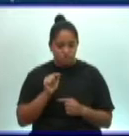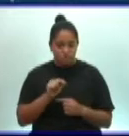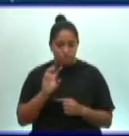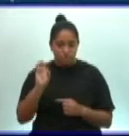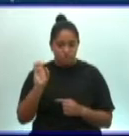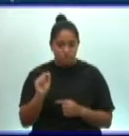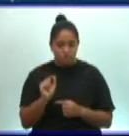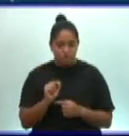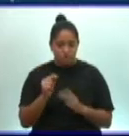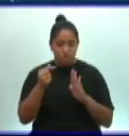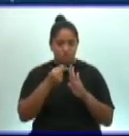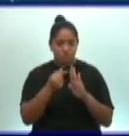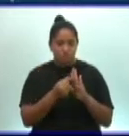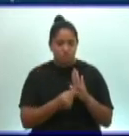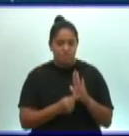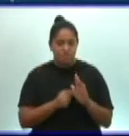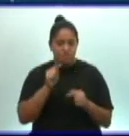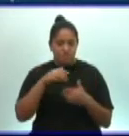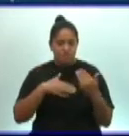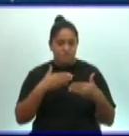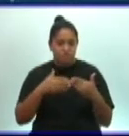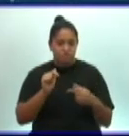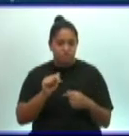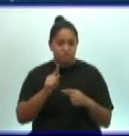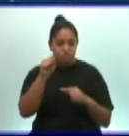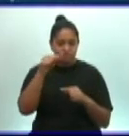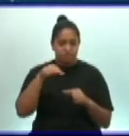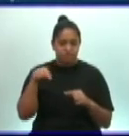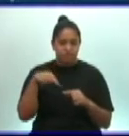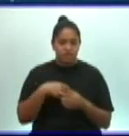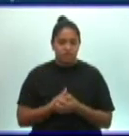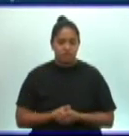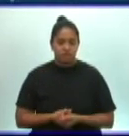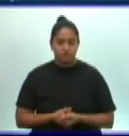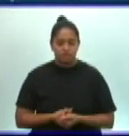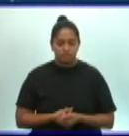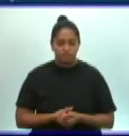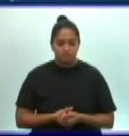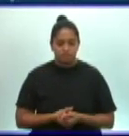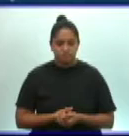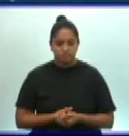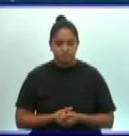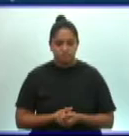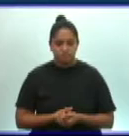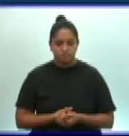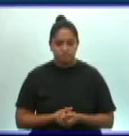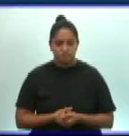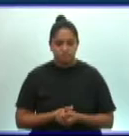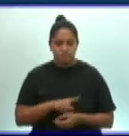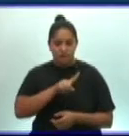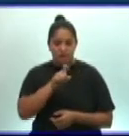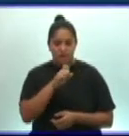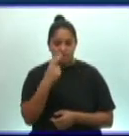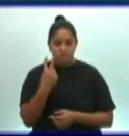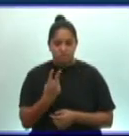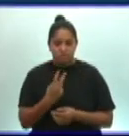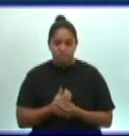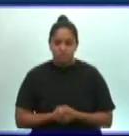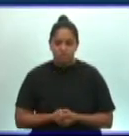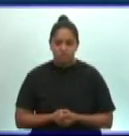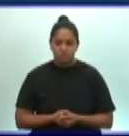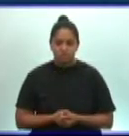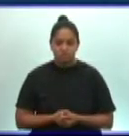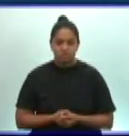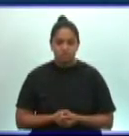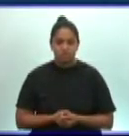que corresponde a los procesos representados en su gráfica. Pasamos entonces a la pregunta número 2, que era sobre